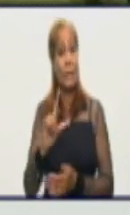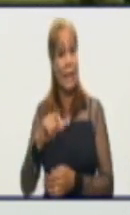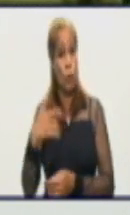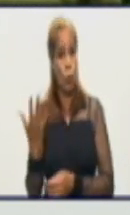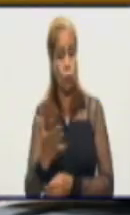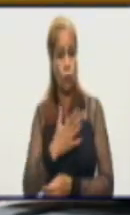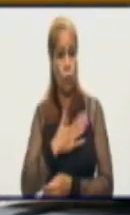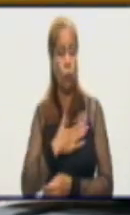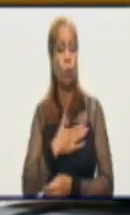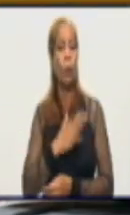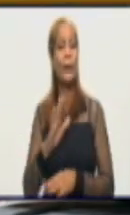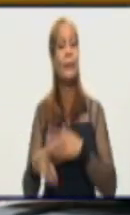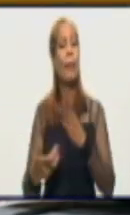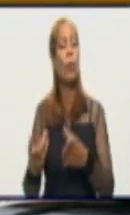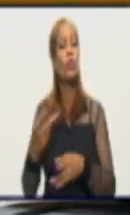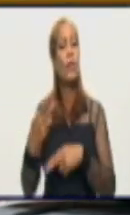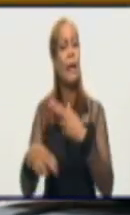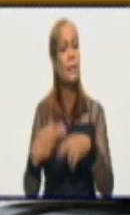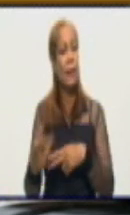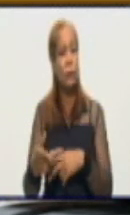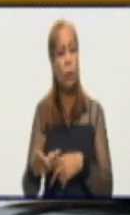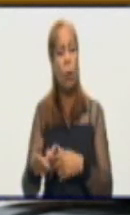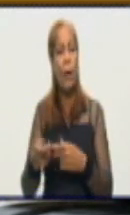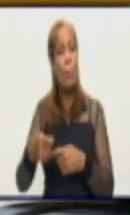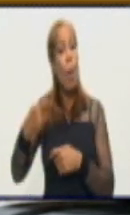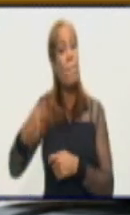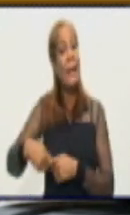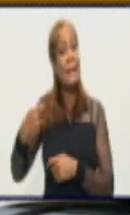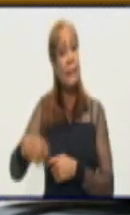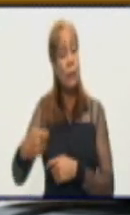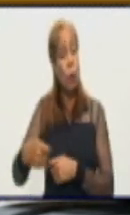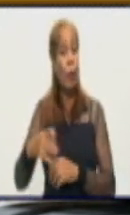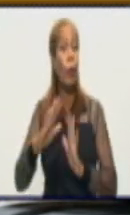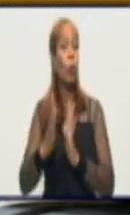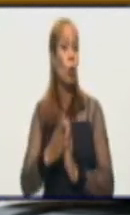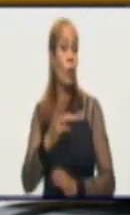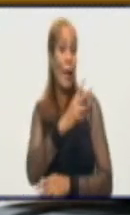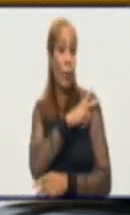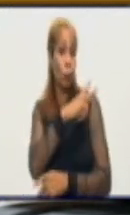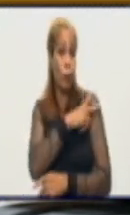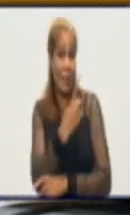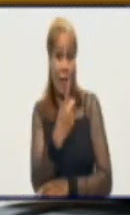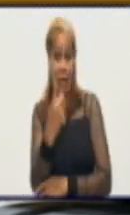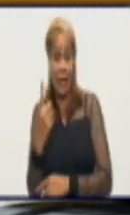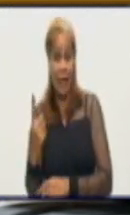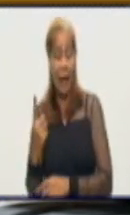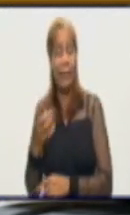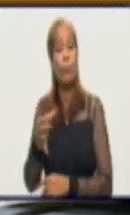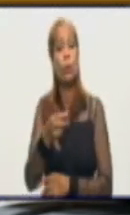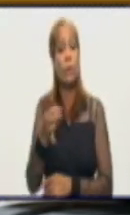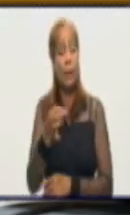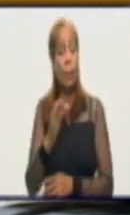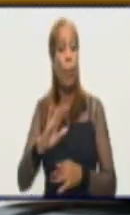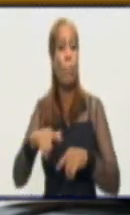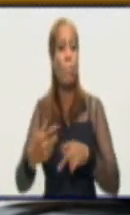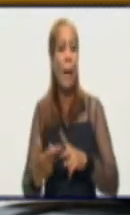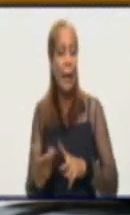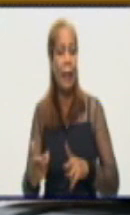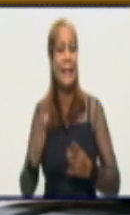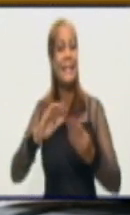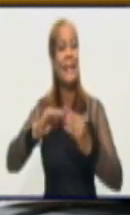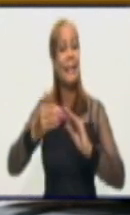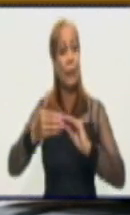estamos haciendo las precisiones con las autoridades sanitarias en cada uno de los territorios para que se discuta estos planes en los grupos